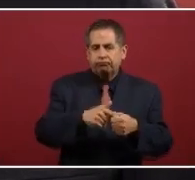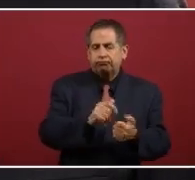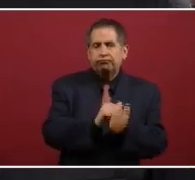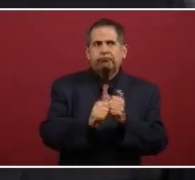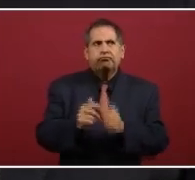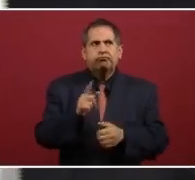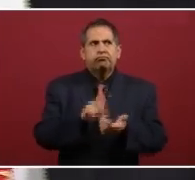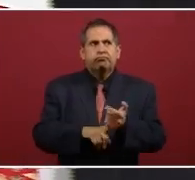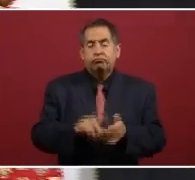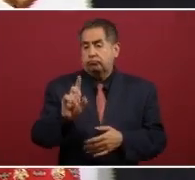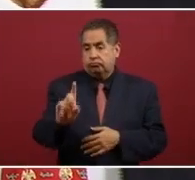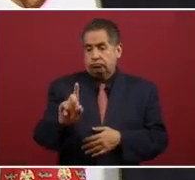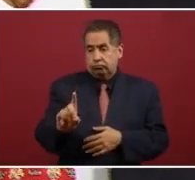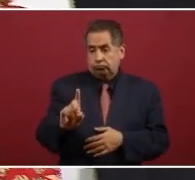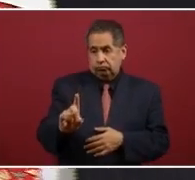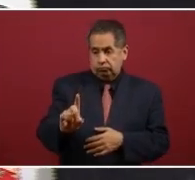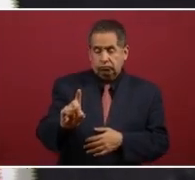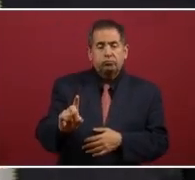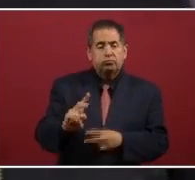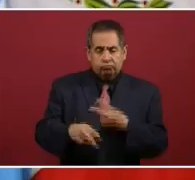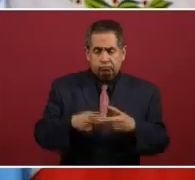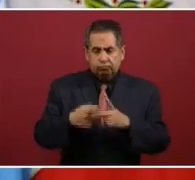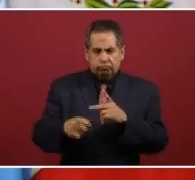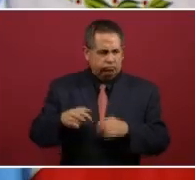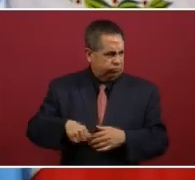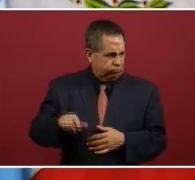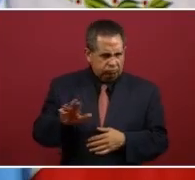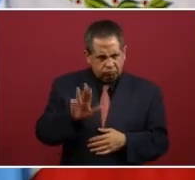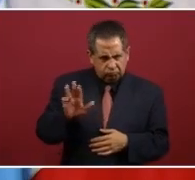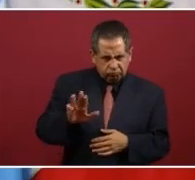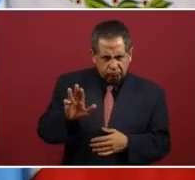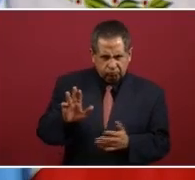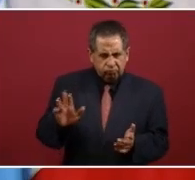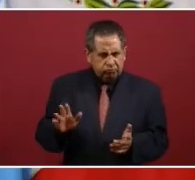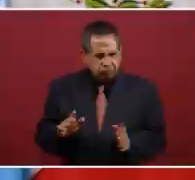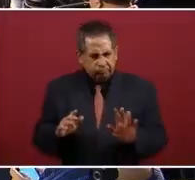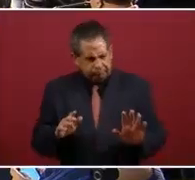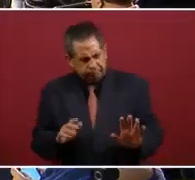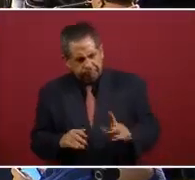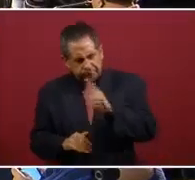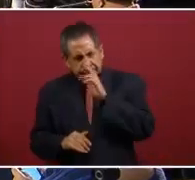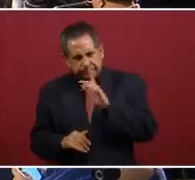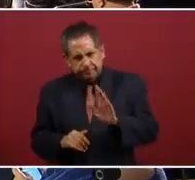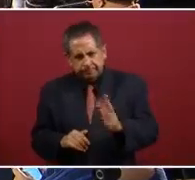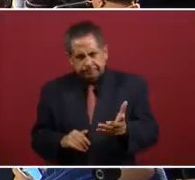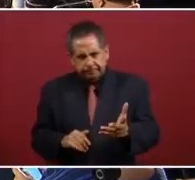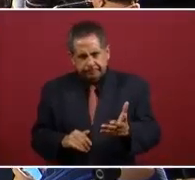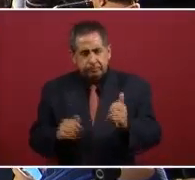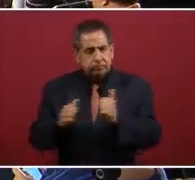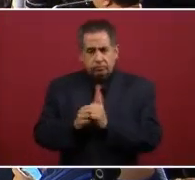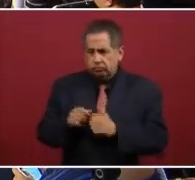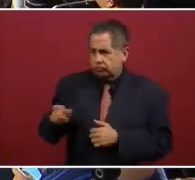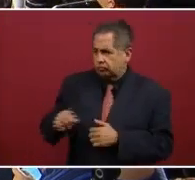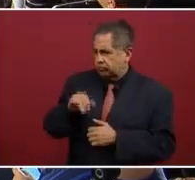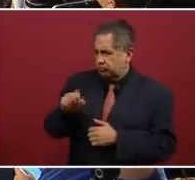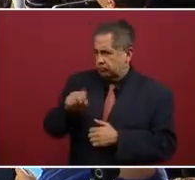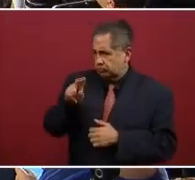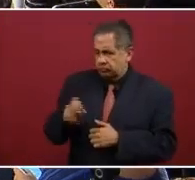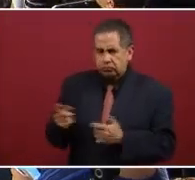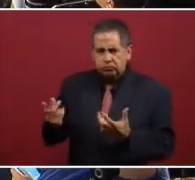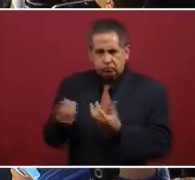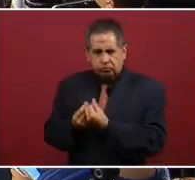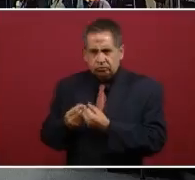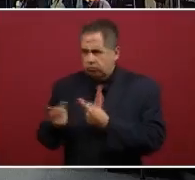el domingo. Hoy es miércoles. ¿Por qué no con Jesús nos